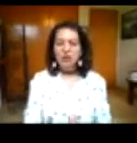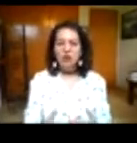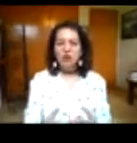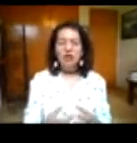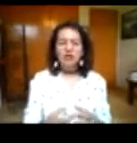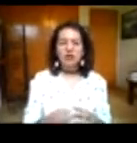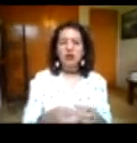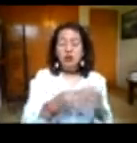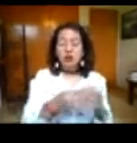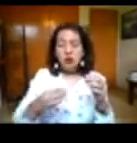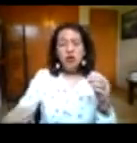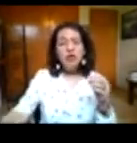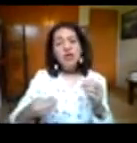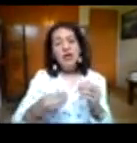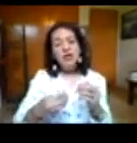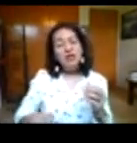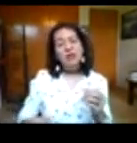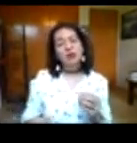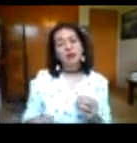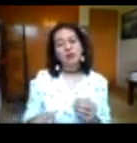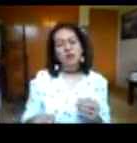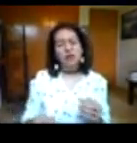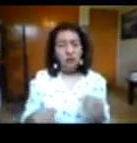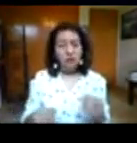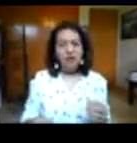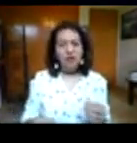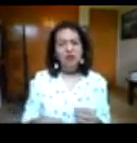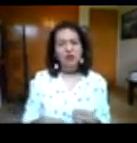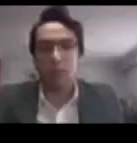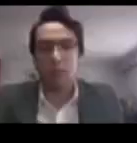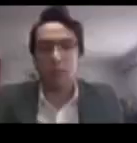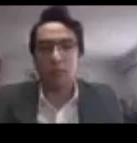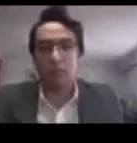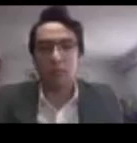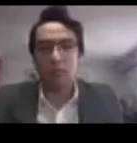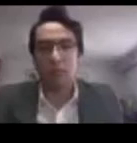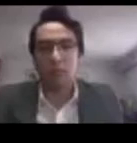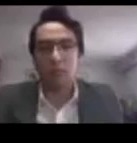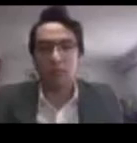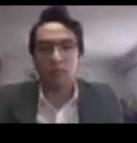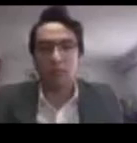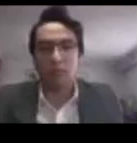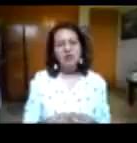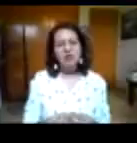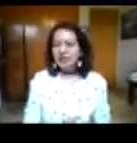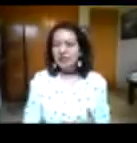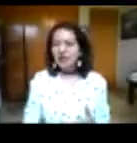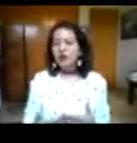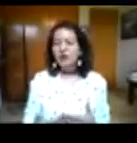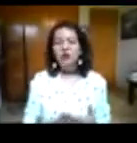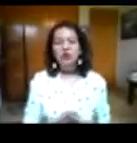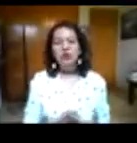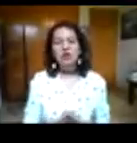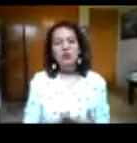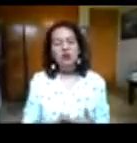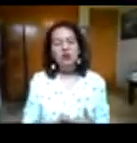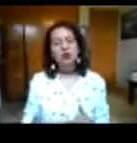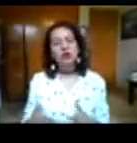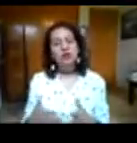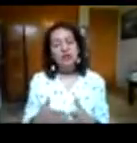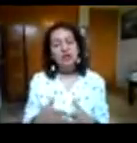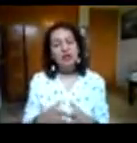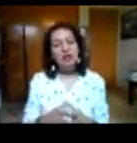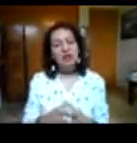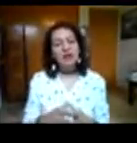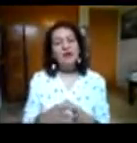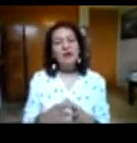campañas de comunicación o líneas de aproximación con la comunidad. Y en ese sentido, me gustaría mucho que